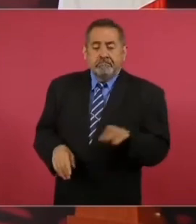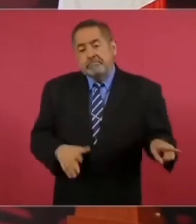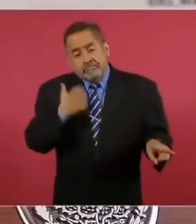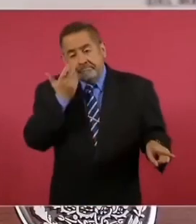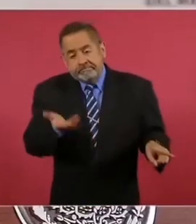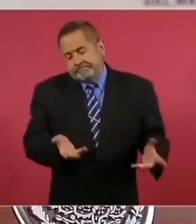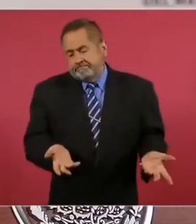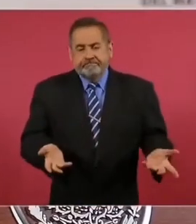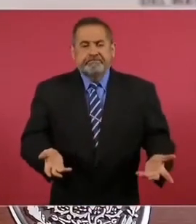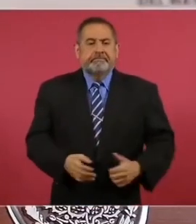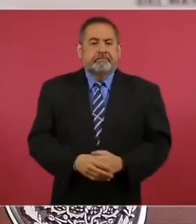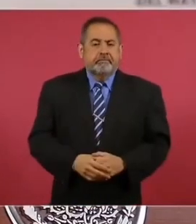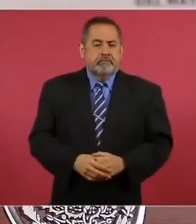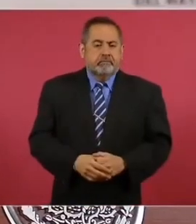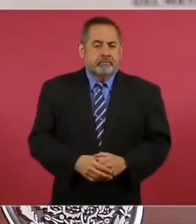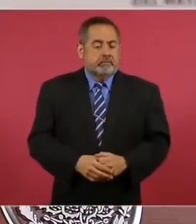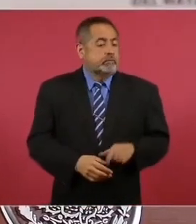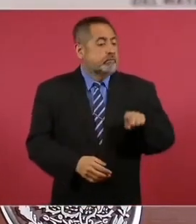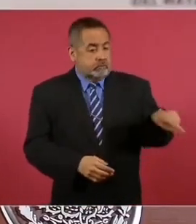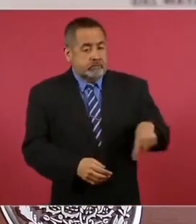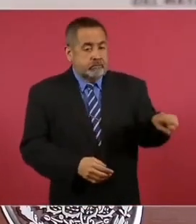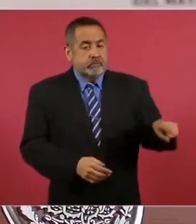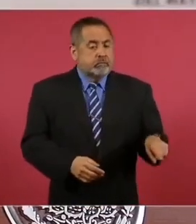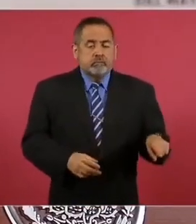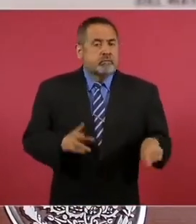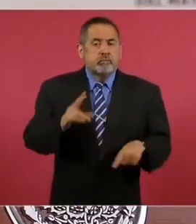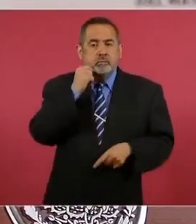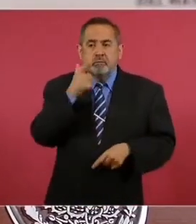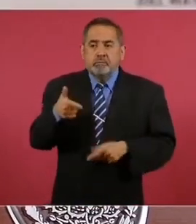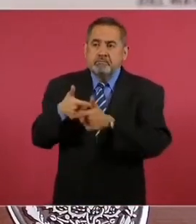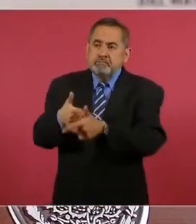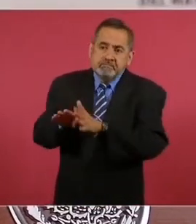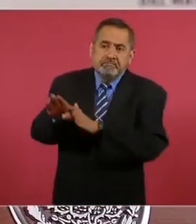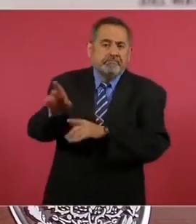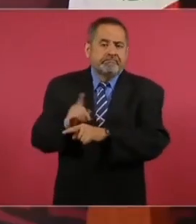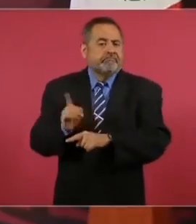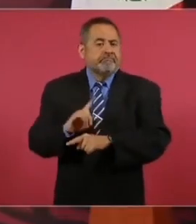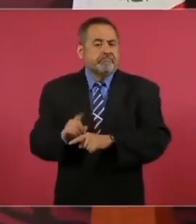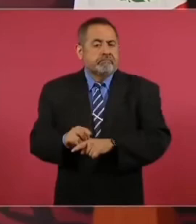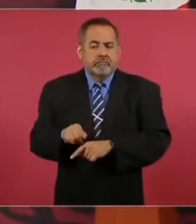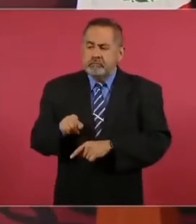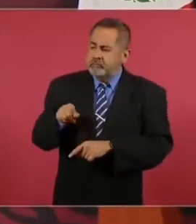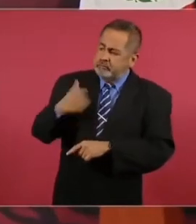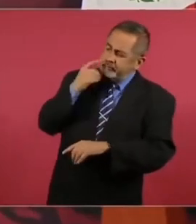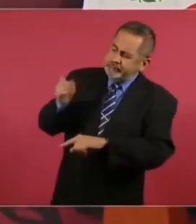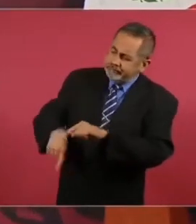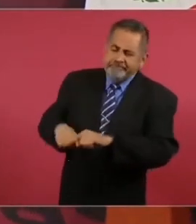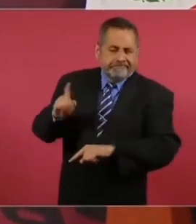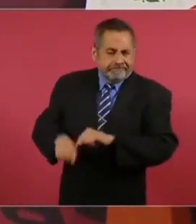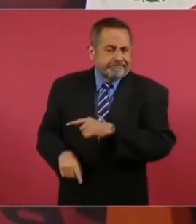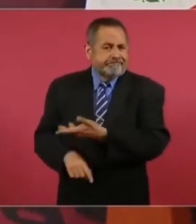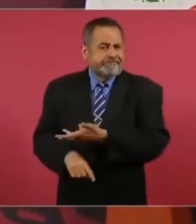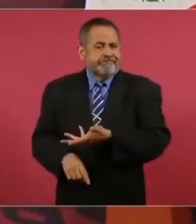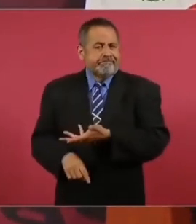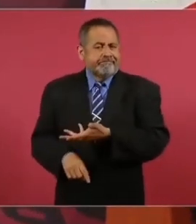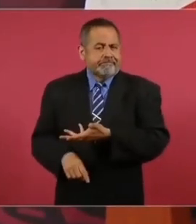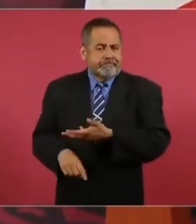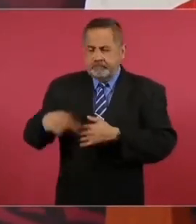conservadores darle marcha atrás a la política